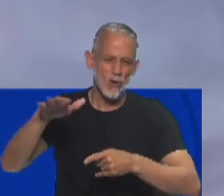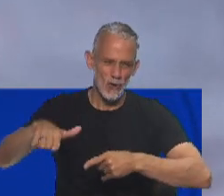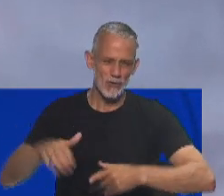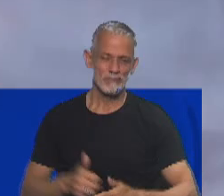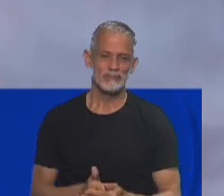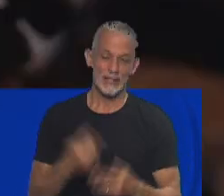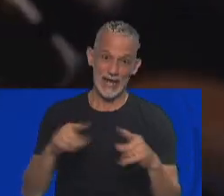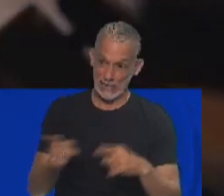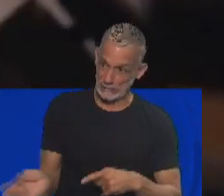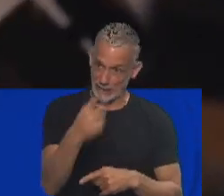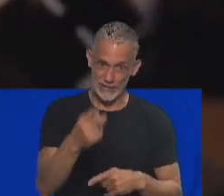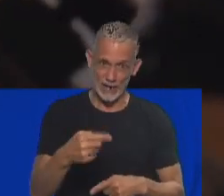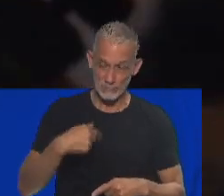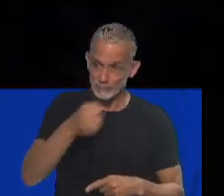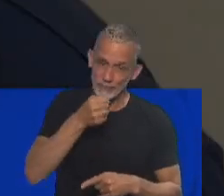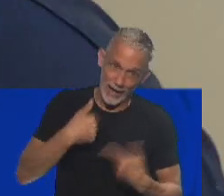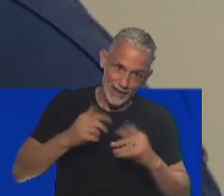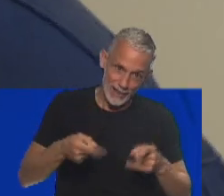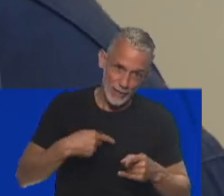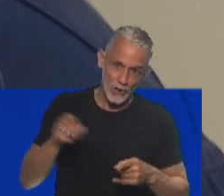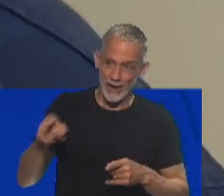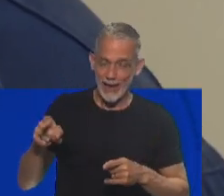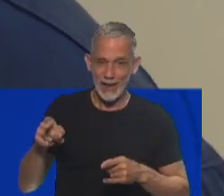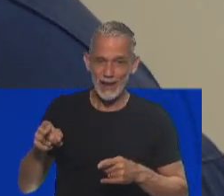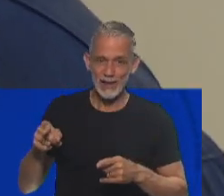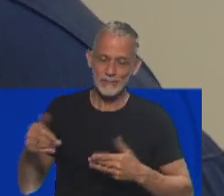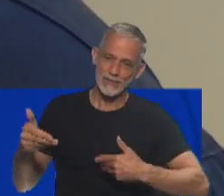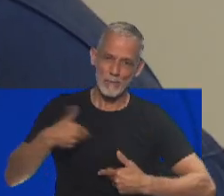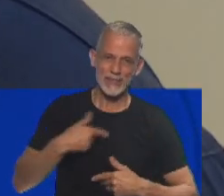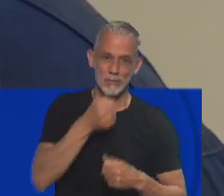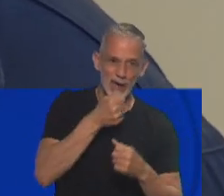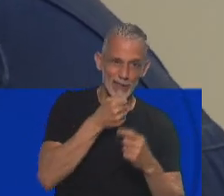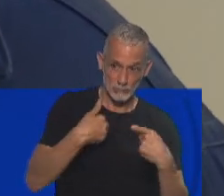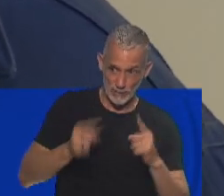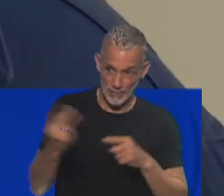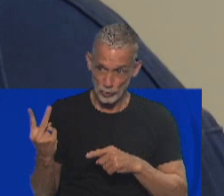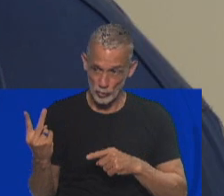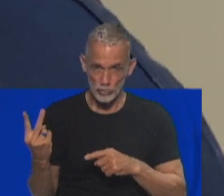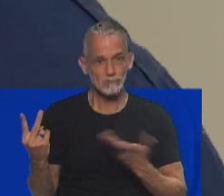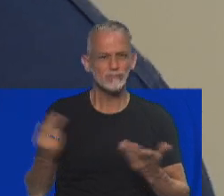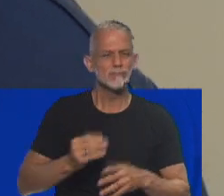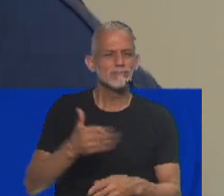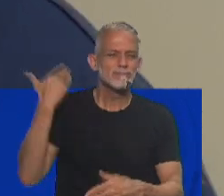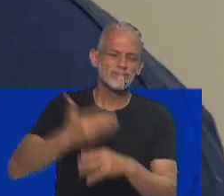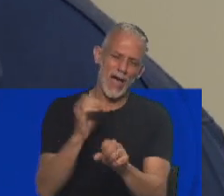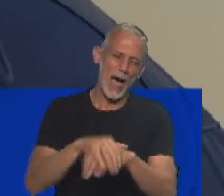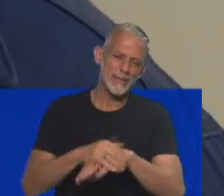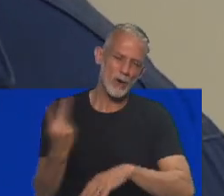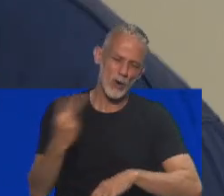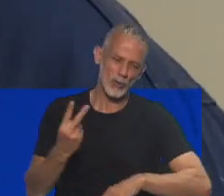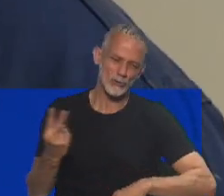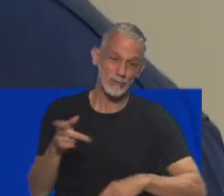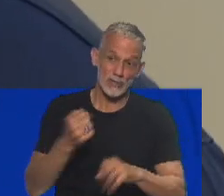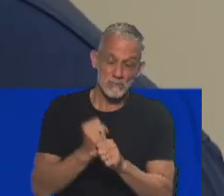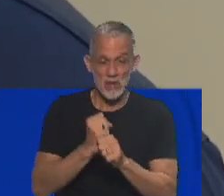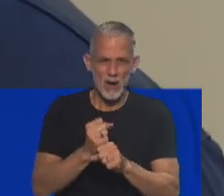cantar, me hizo cantar, o sea, él me hizo que él cantara, porque hace mucho que somos amigos y en este disco estaba